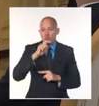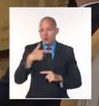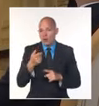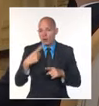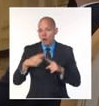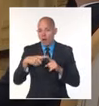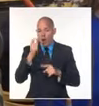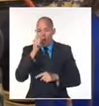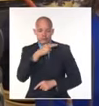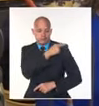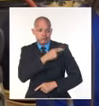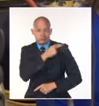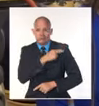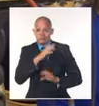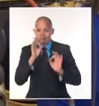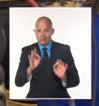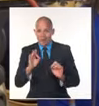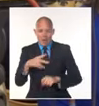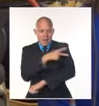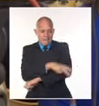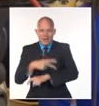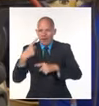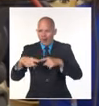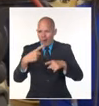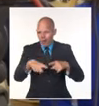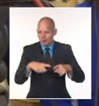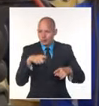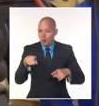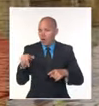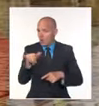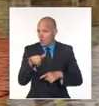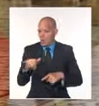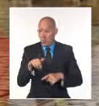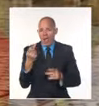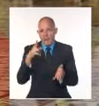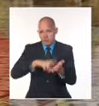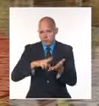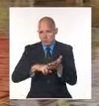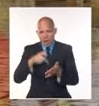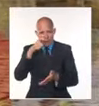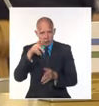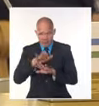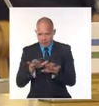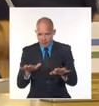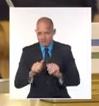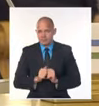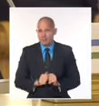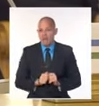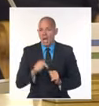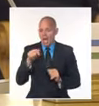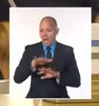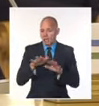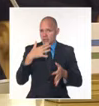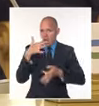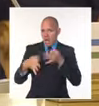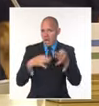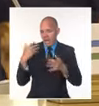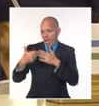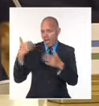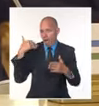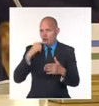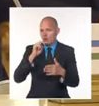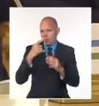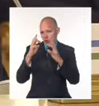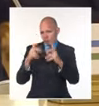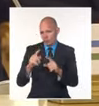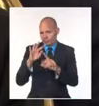Estado de Uzbekistán, país que como Cuba tiene la condición de observador. En sus intervenciones abordaron los resultados alcanzados por el bloque en